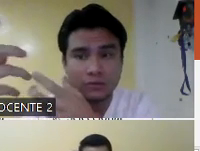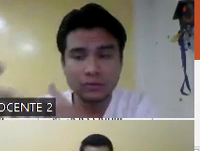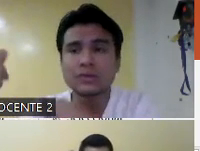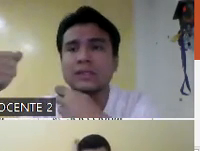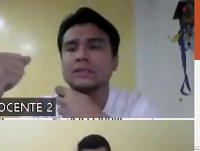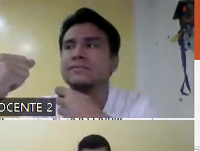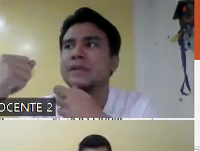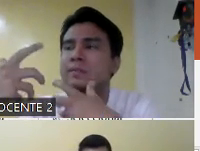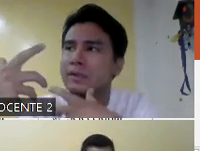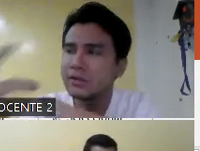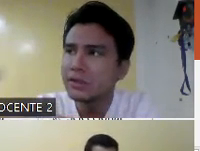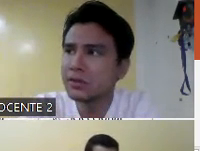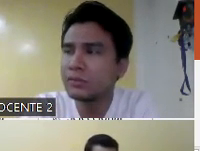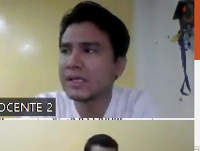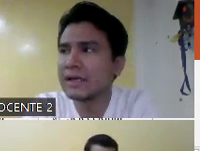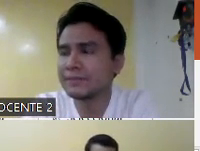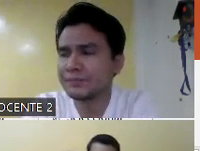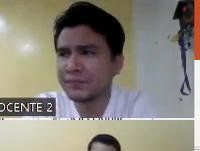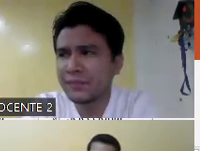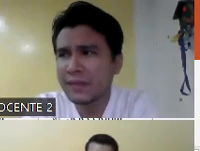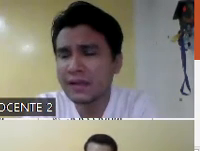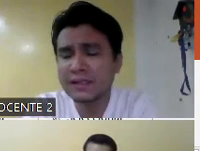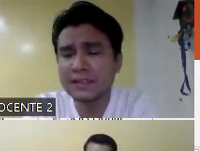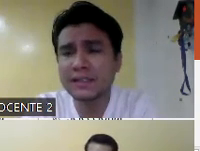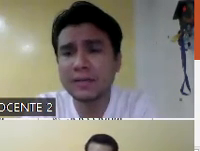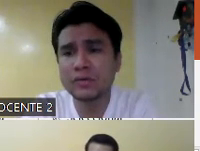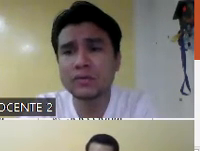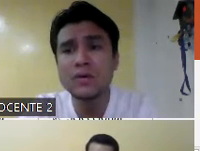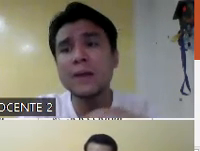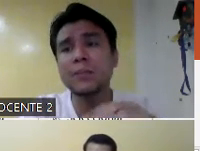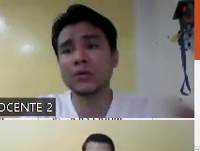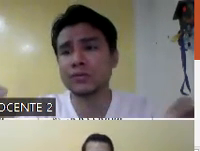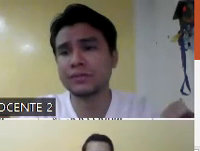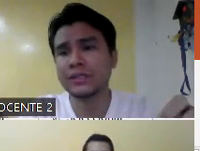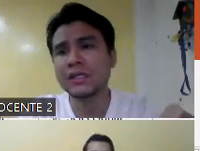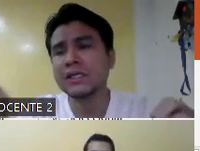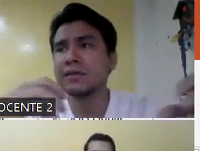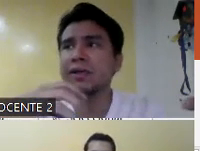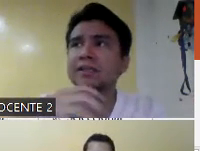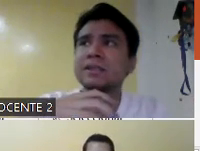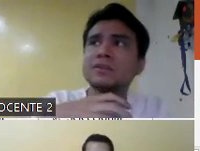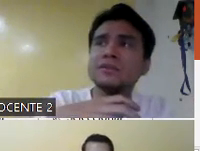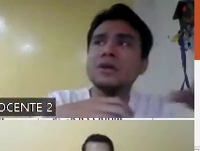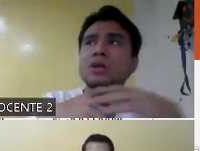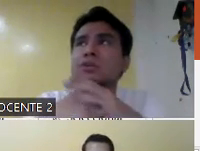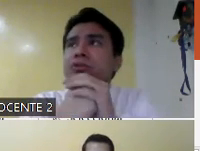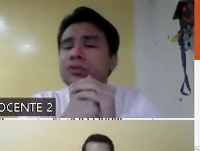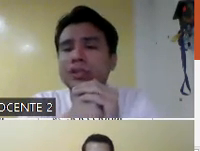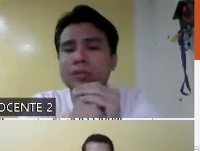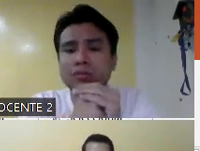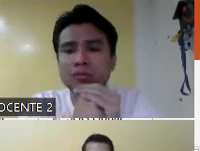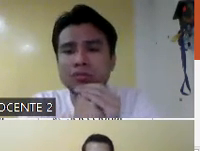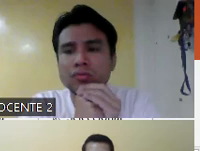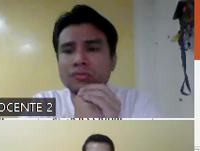sentimientos, conductas, expresiones como tal, necesitamos un apoyo. Si bien es cierto,